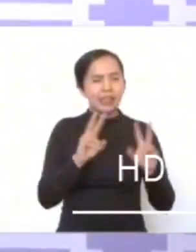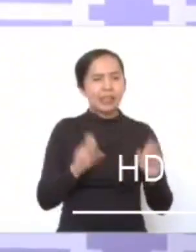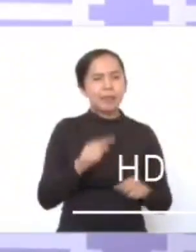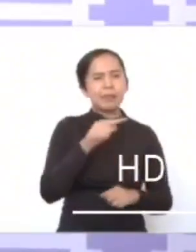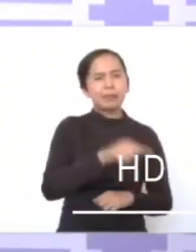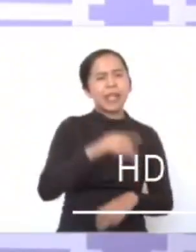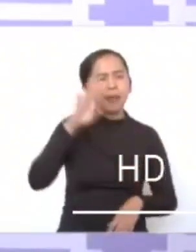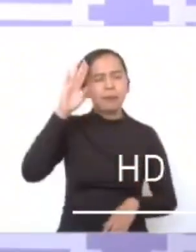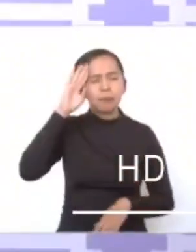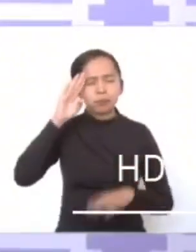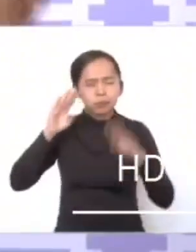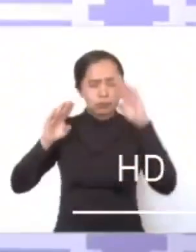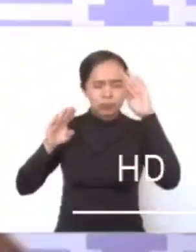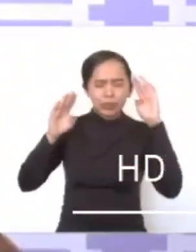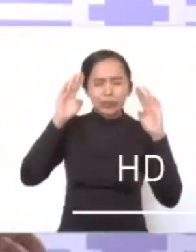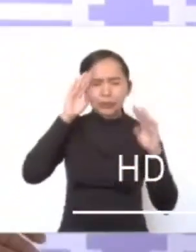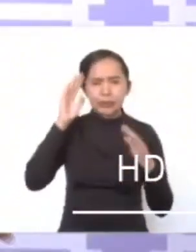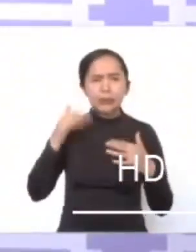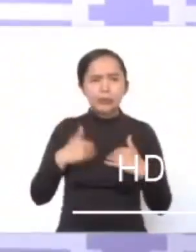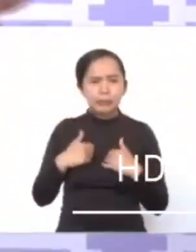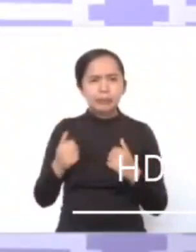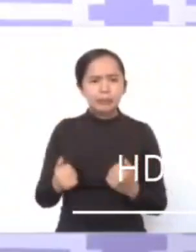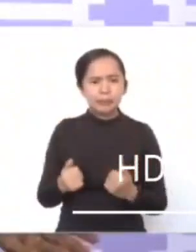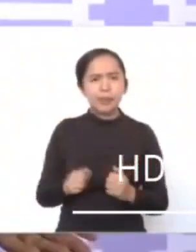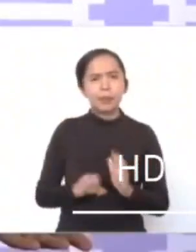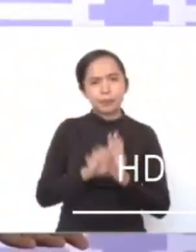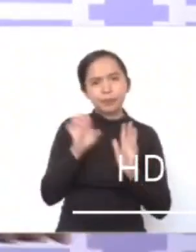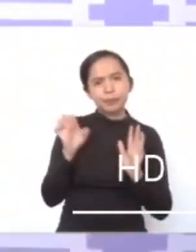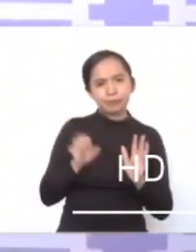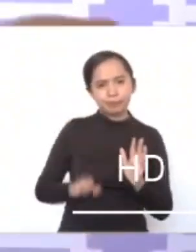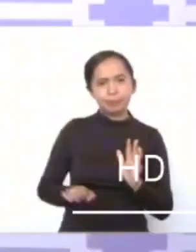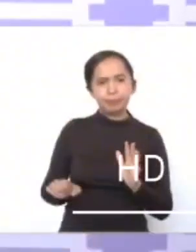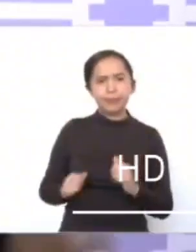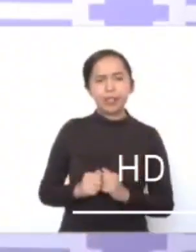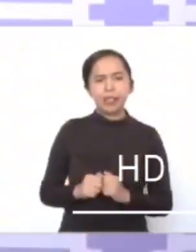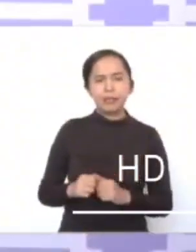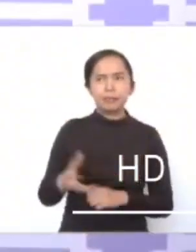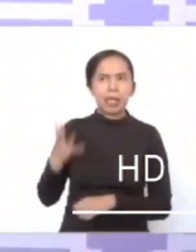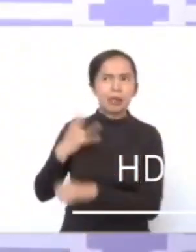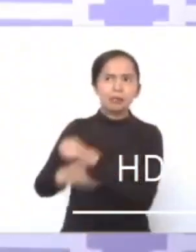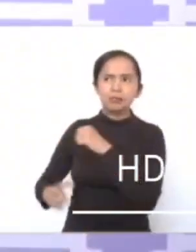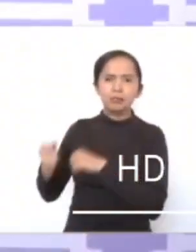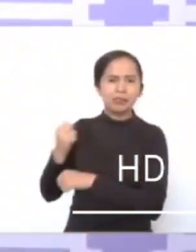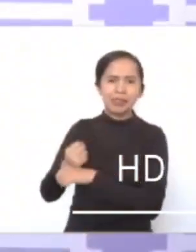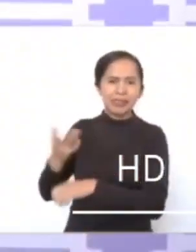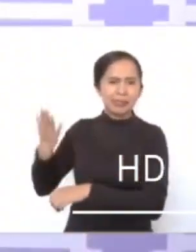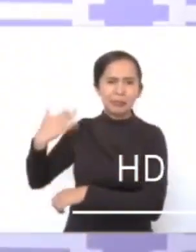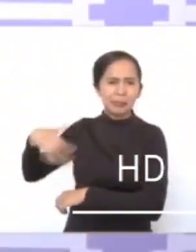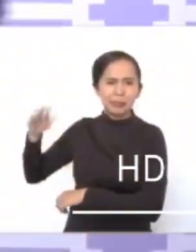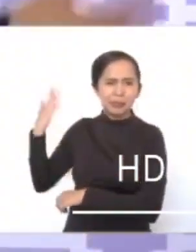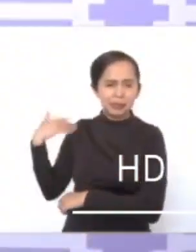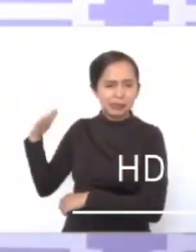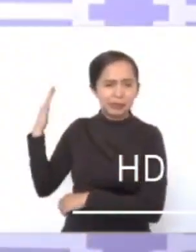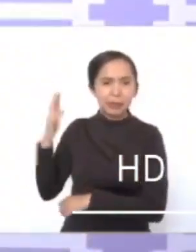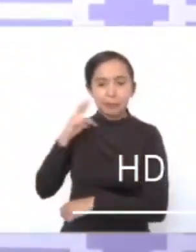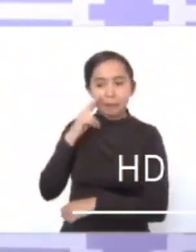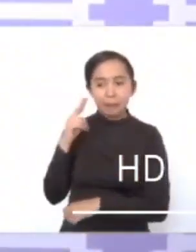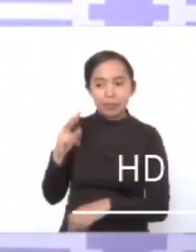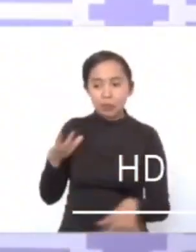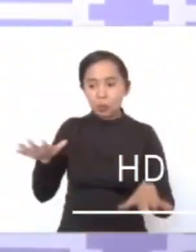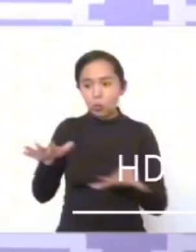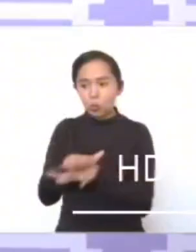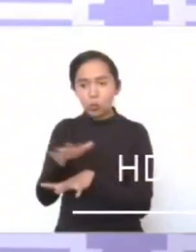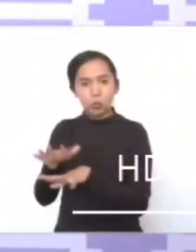comparamos hoy con hace un par de décadas nada más, el cambio es muy